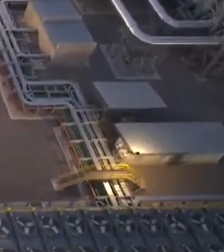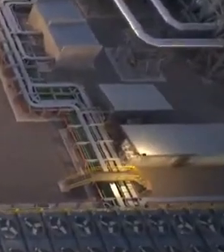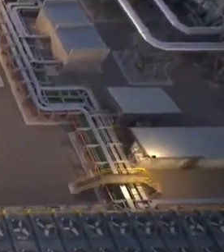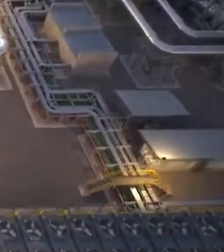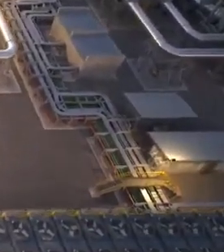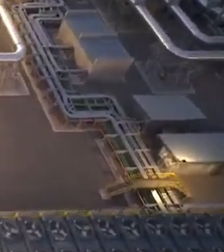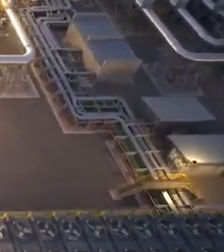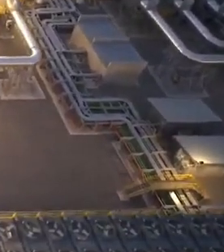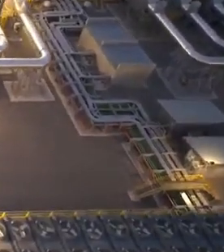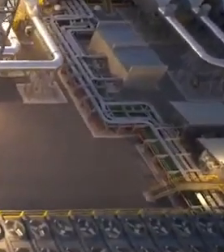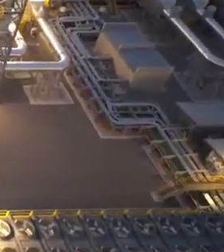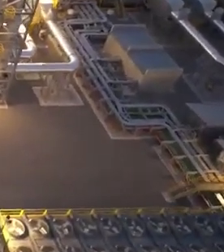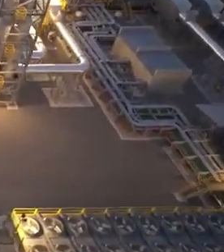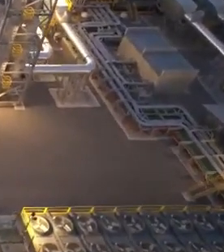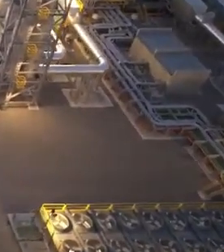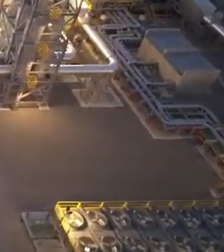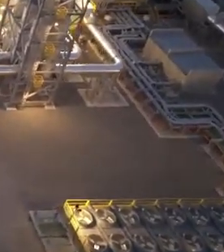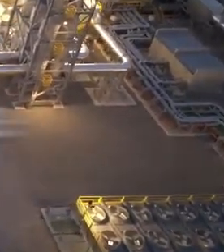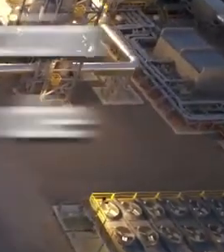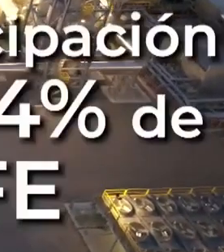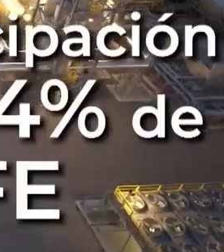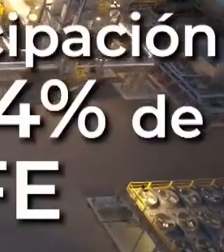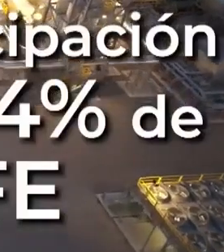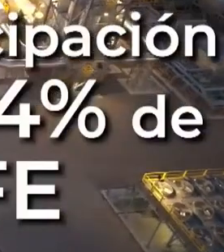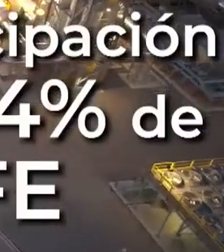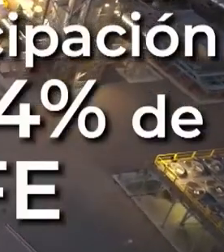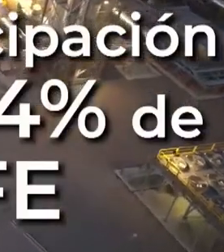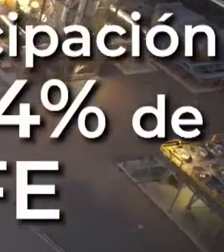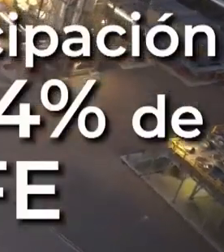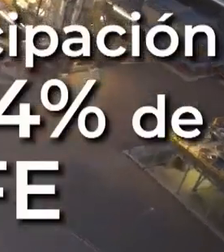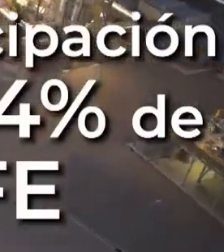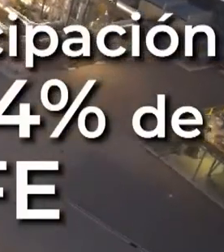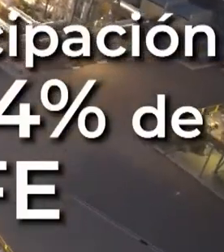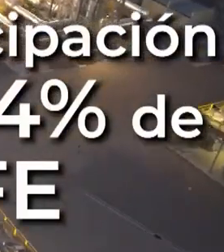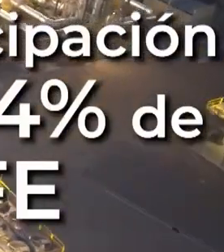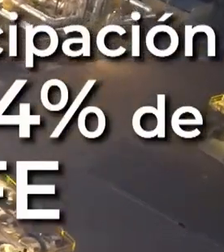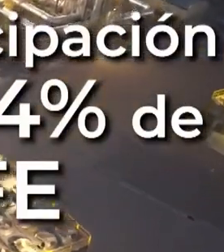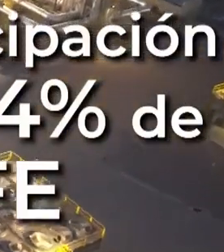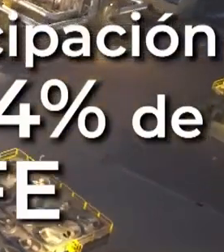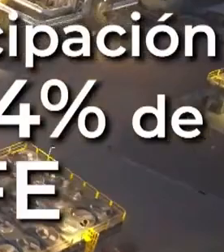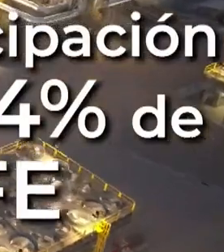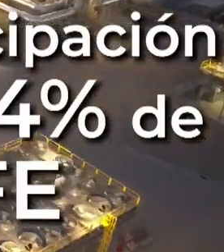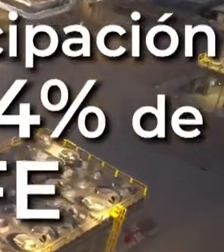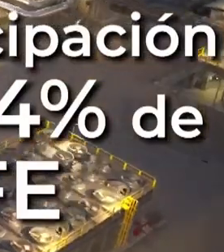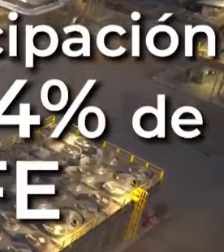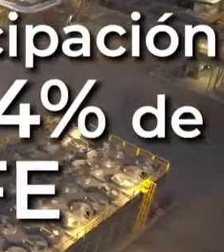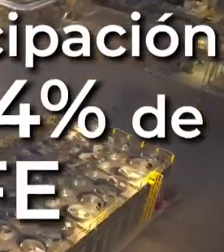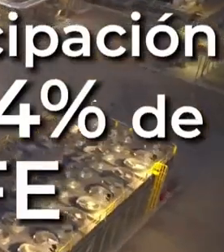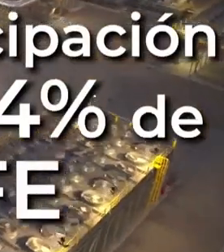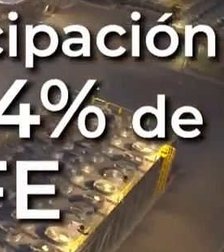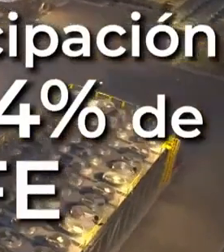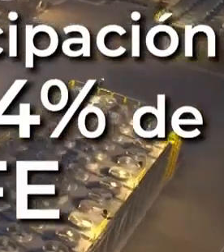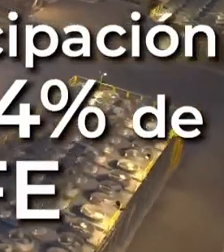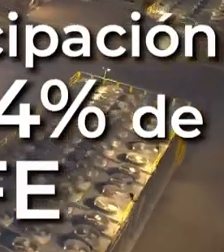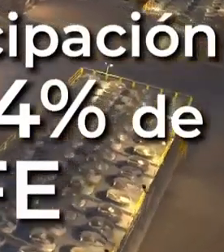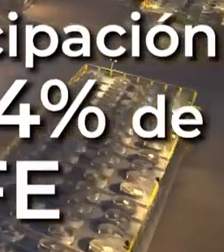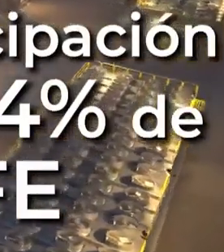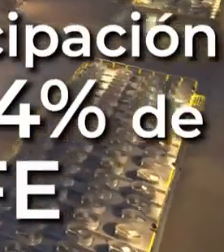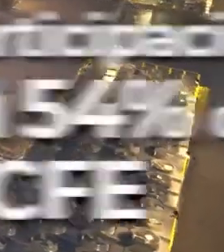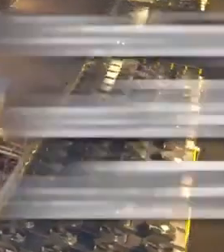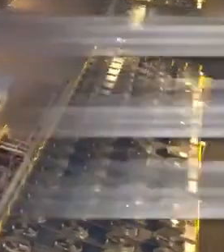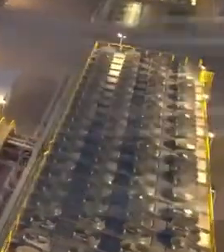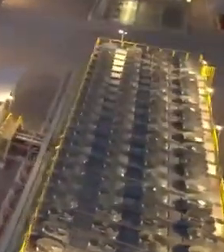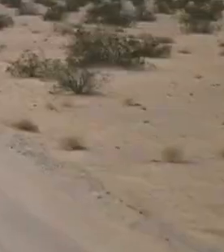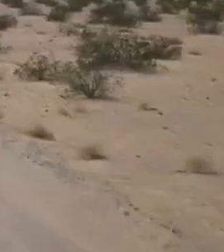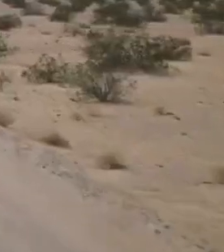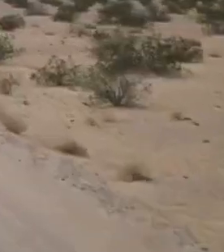mandato presidencial de mantener la participación de generación eléctrica en un 54%, y con ello, recuperar la rectoría del Estado